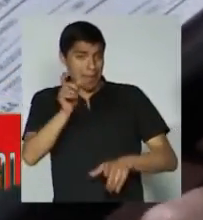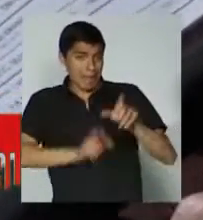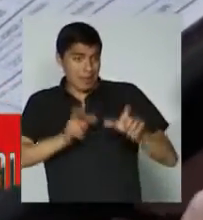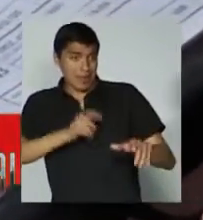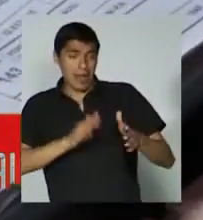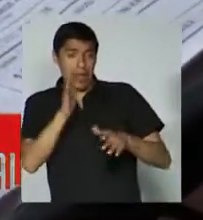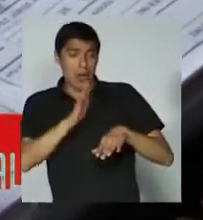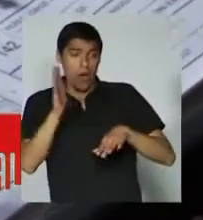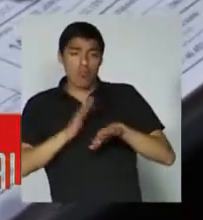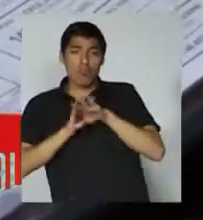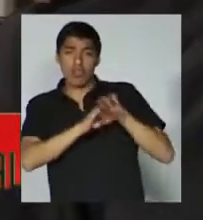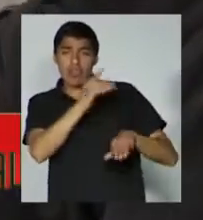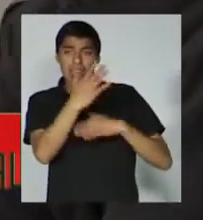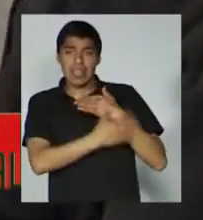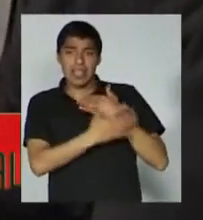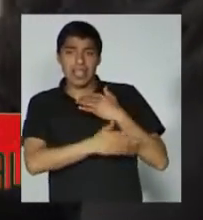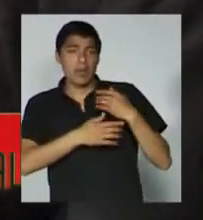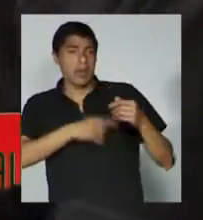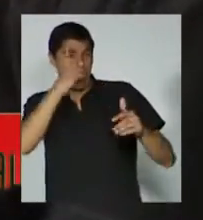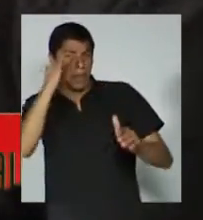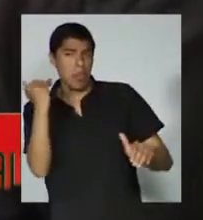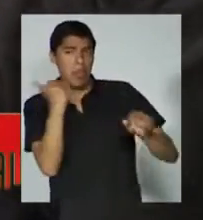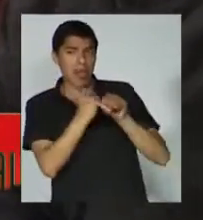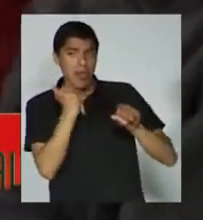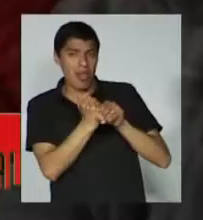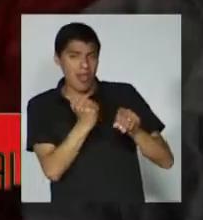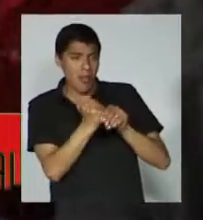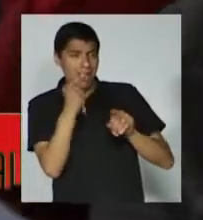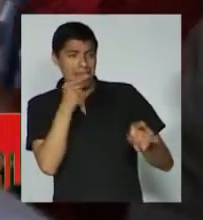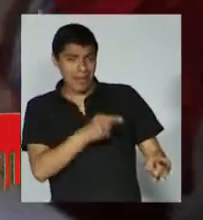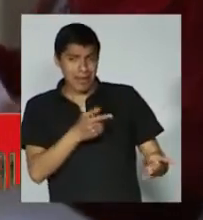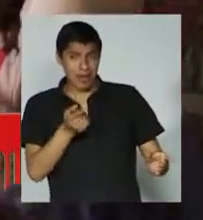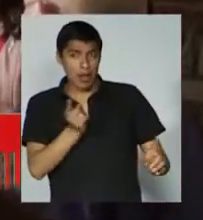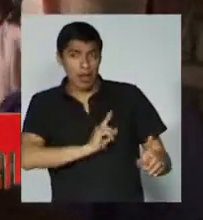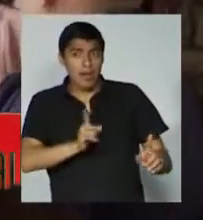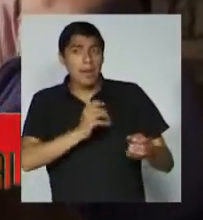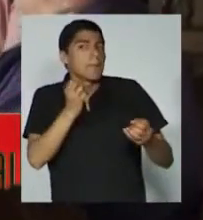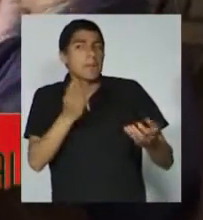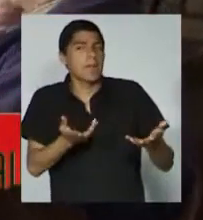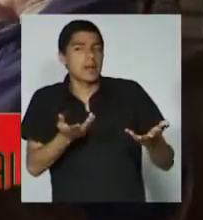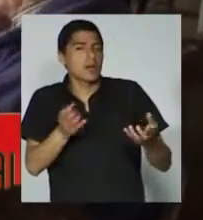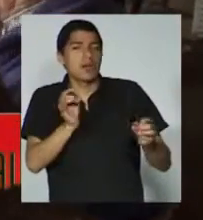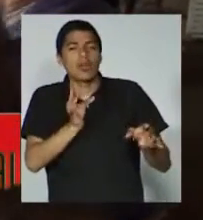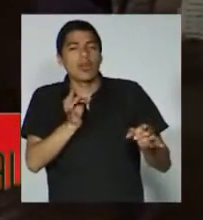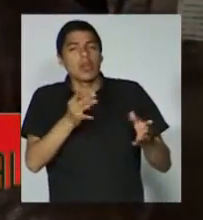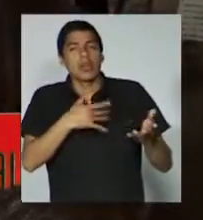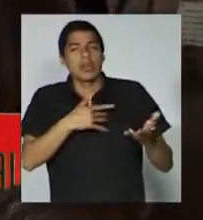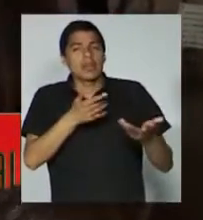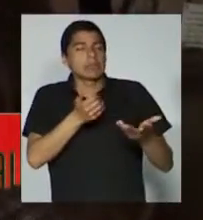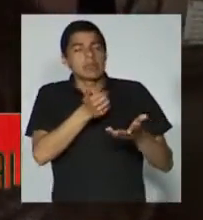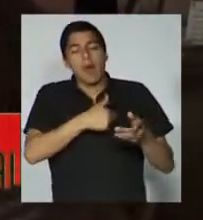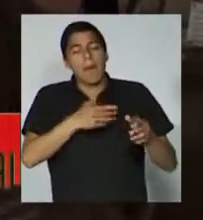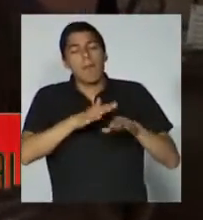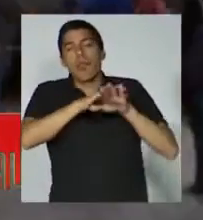lo votó porque tenga una identificación ideológica partidaria del programa de gobierno, sino que lo vota por una posición casi te diría antisistema.